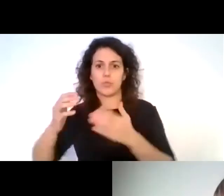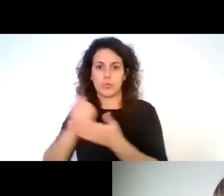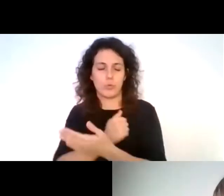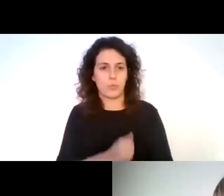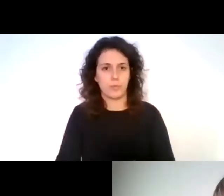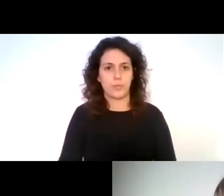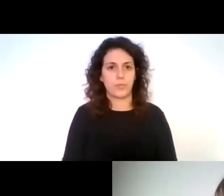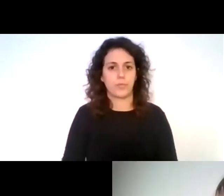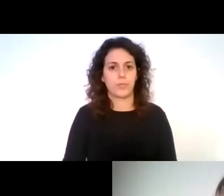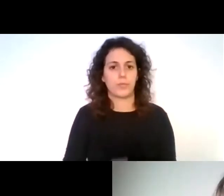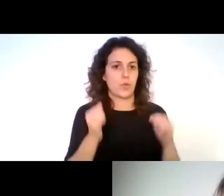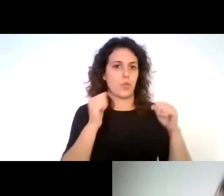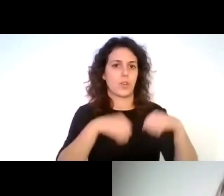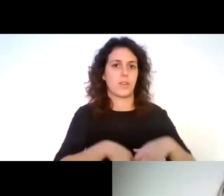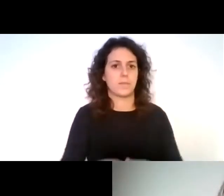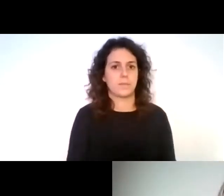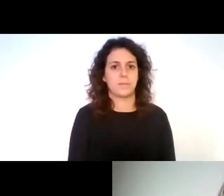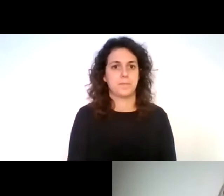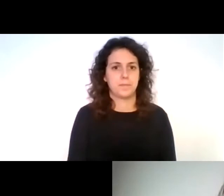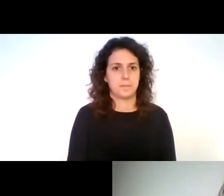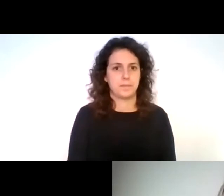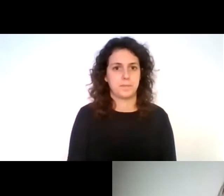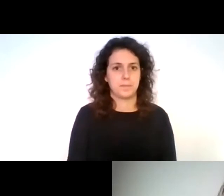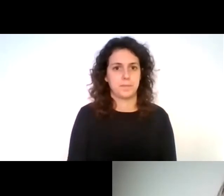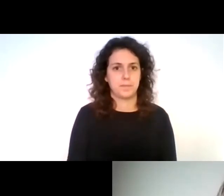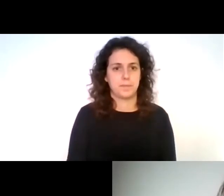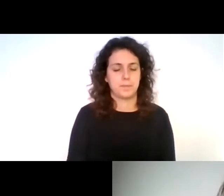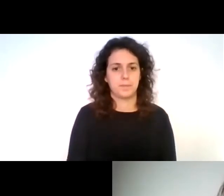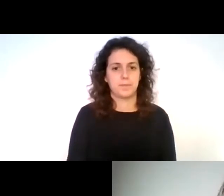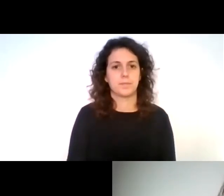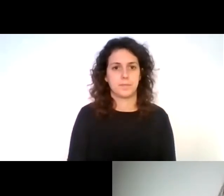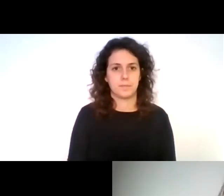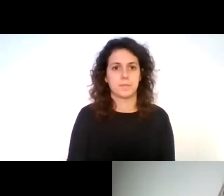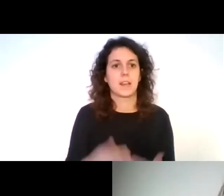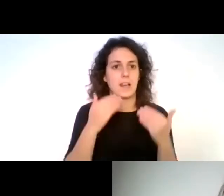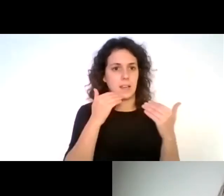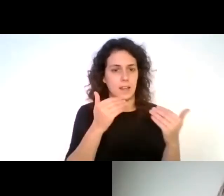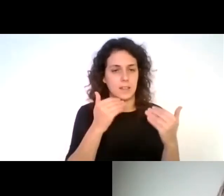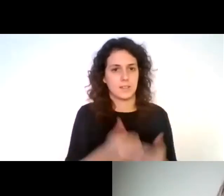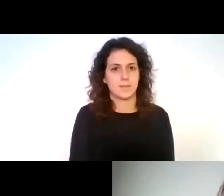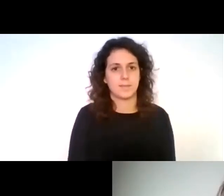Okay. Great. So, you're very independent. Great. So, vale, gracias.